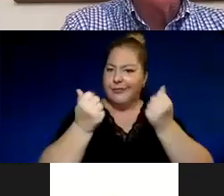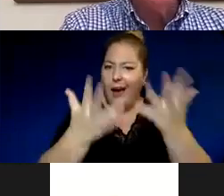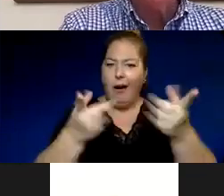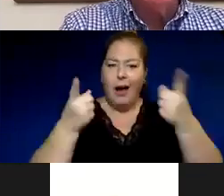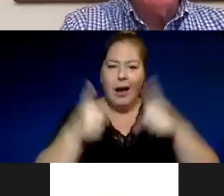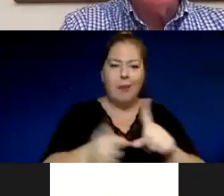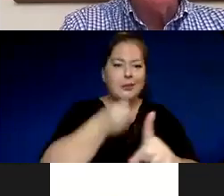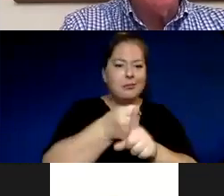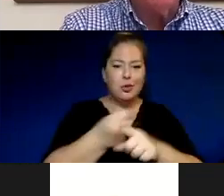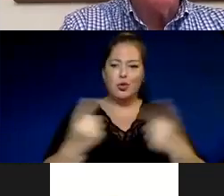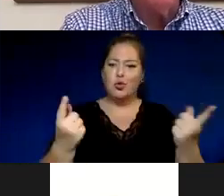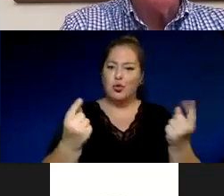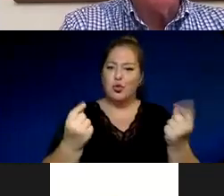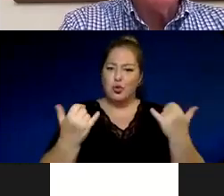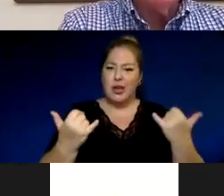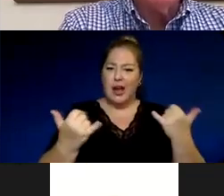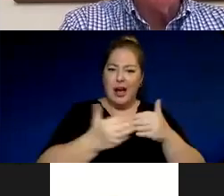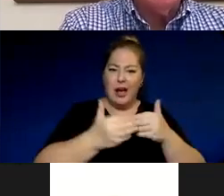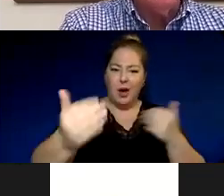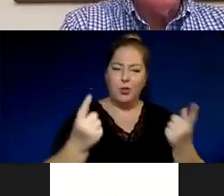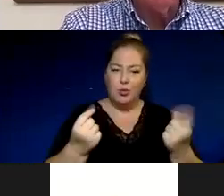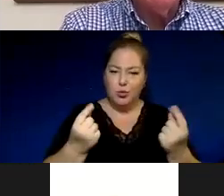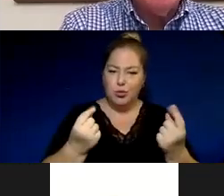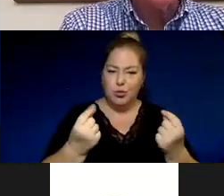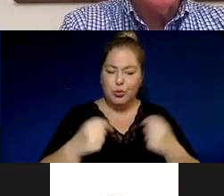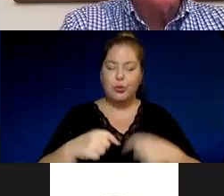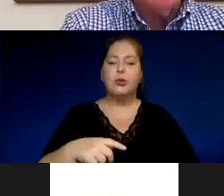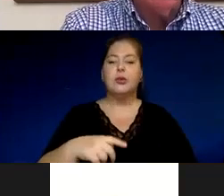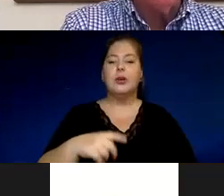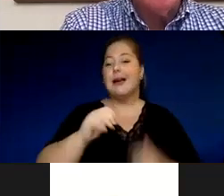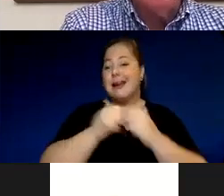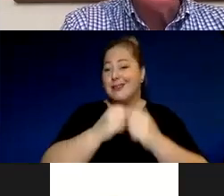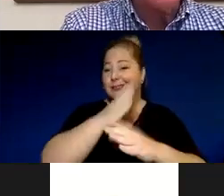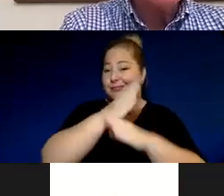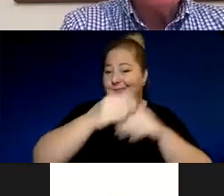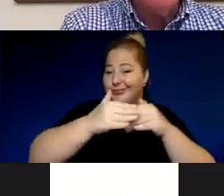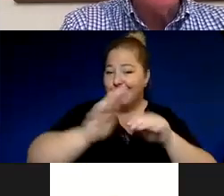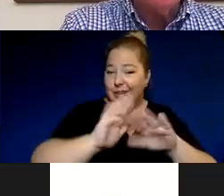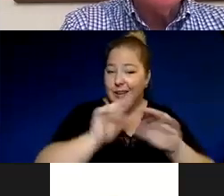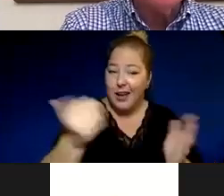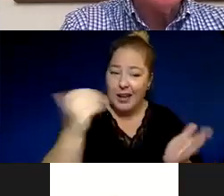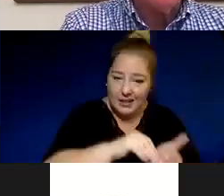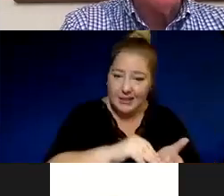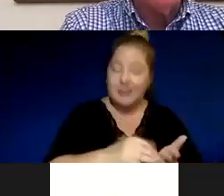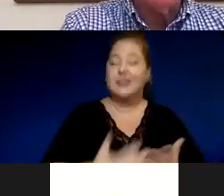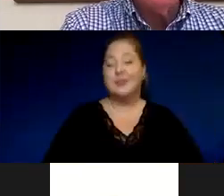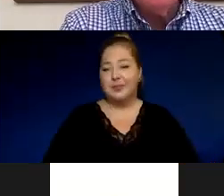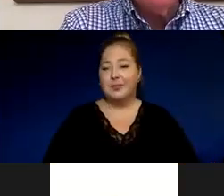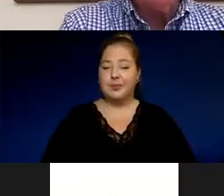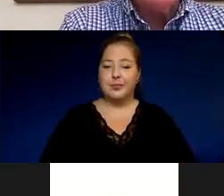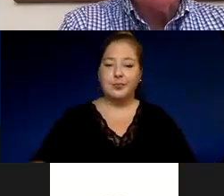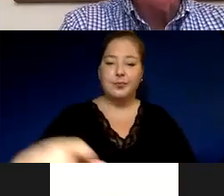han sido muy útiles en desastres anteriores, así que los incito a que vayan a mi página web